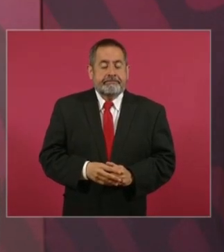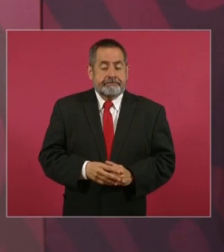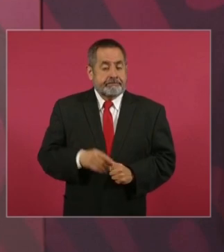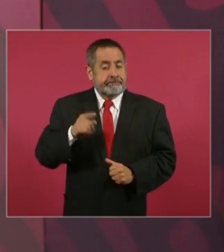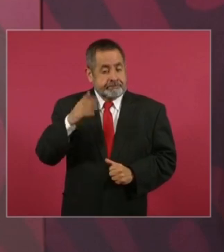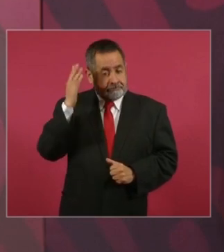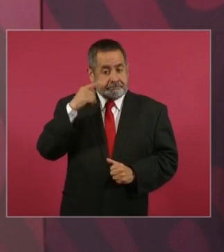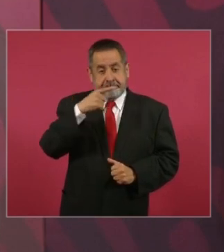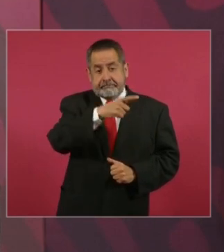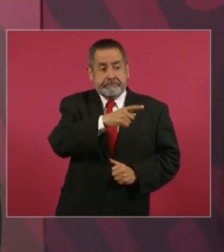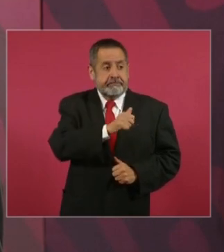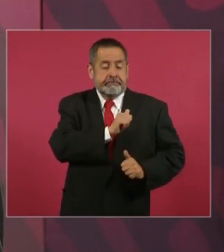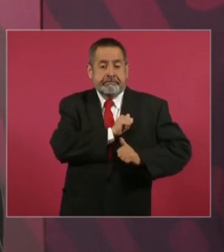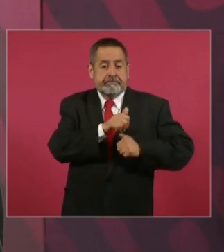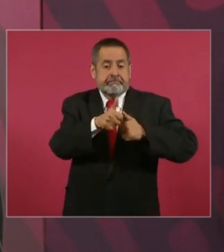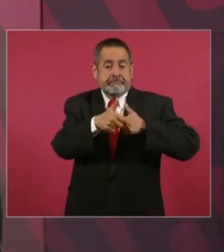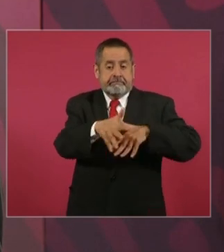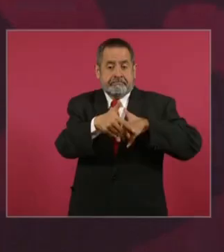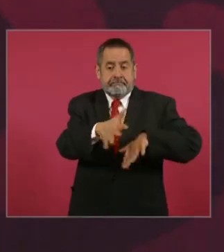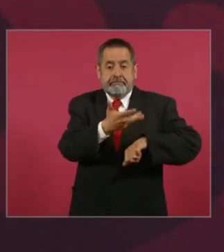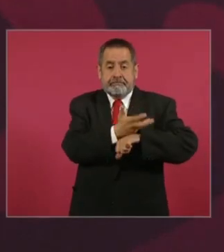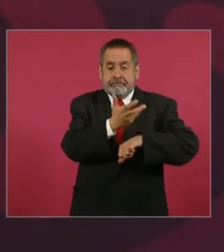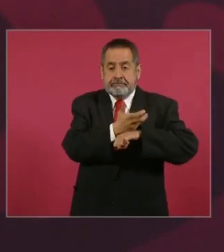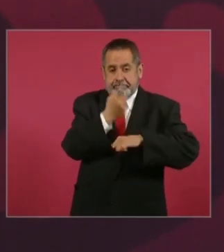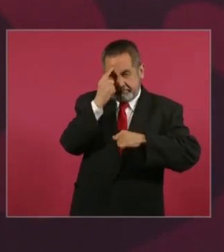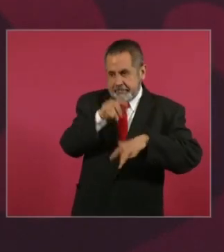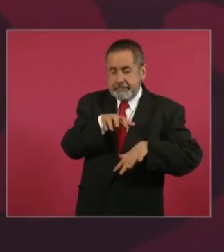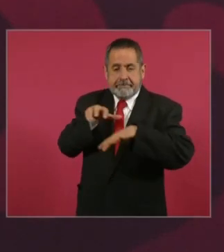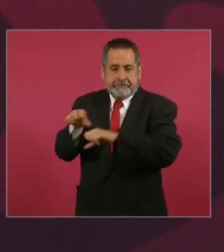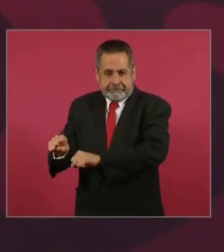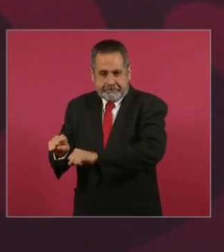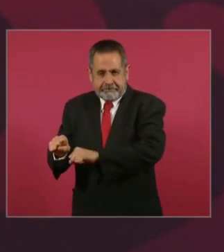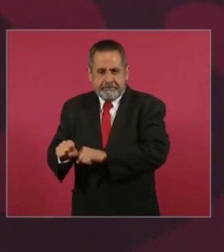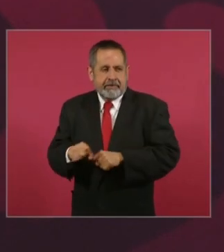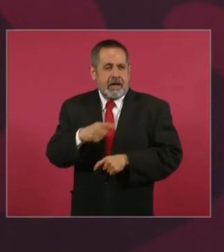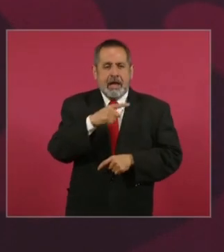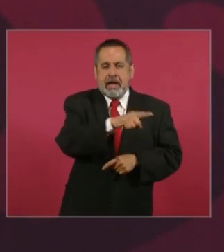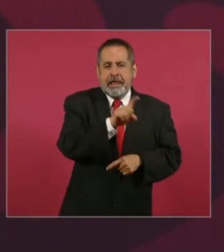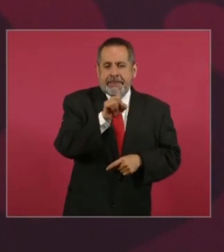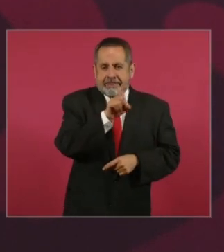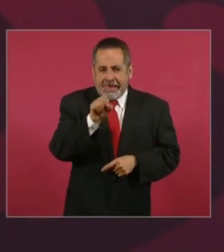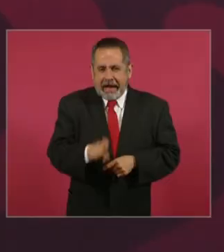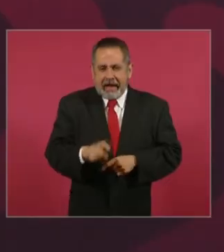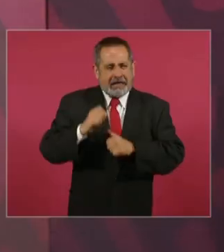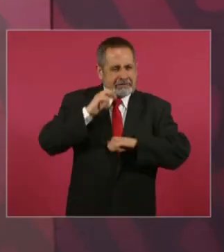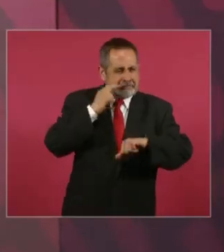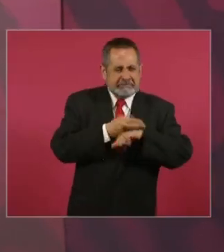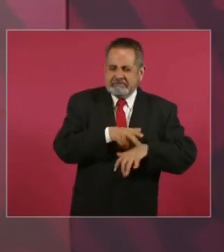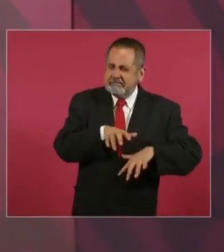mandaron al ejército estadounidense a combatirlo, a los Rangers de Texas,